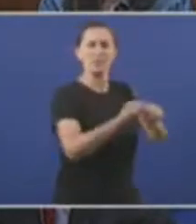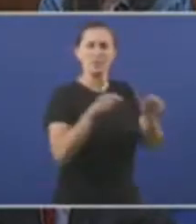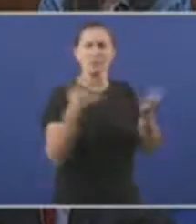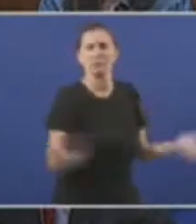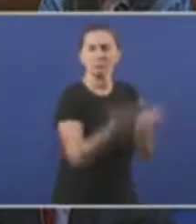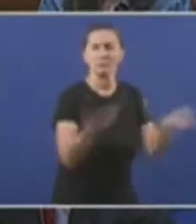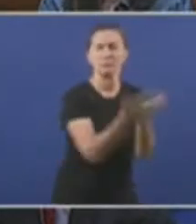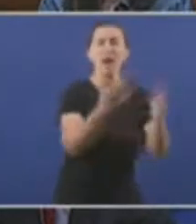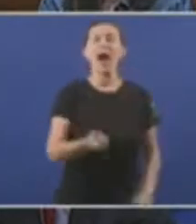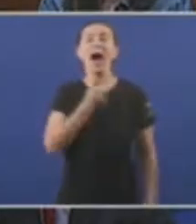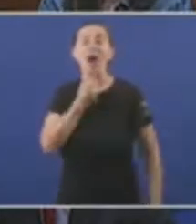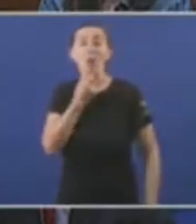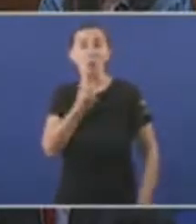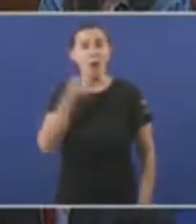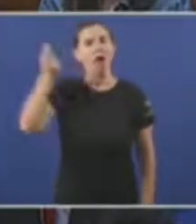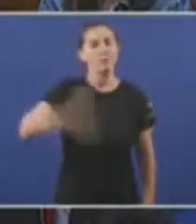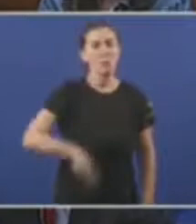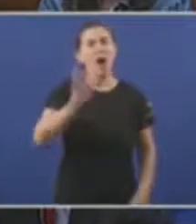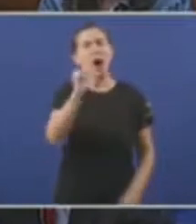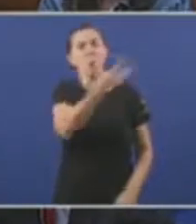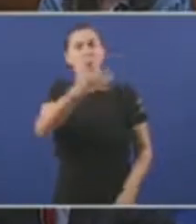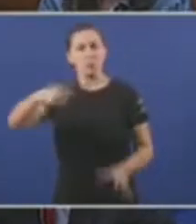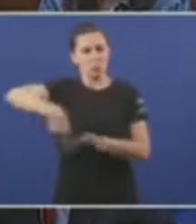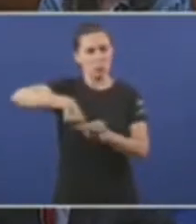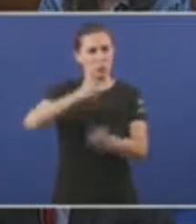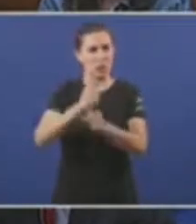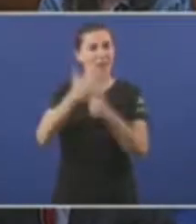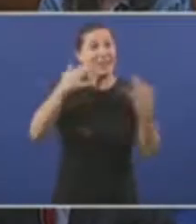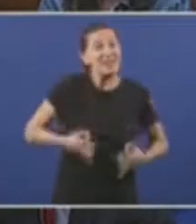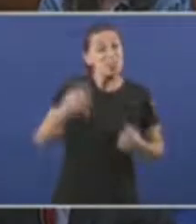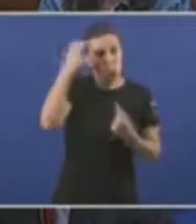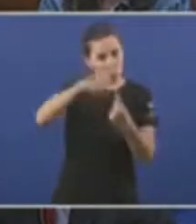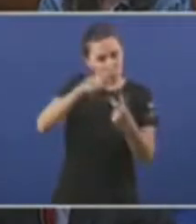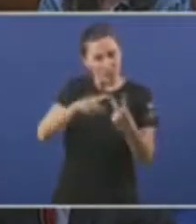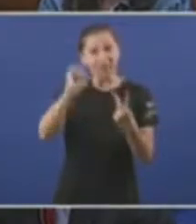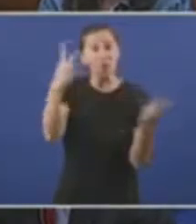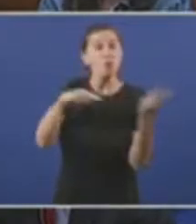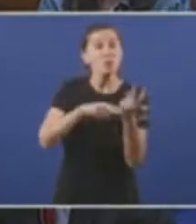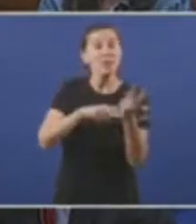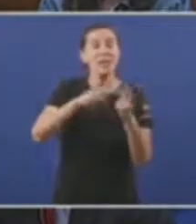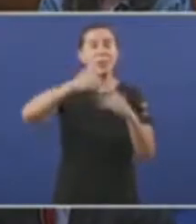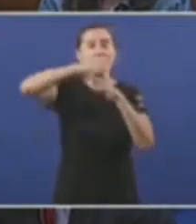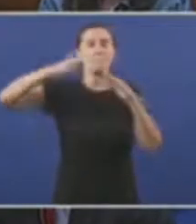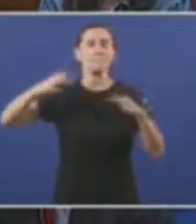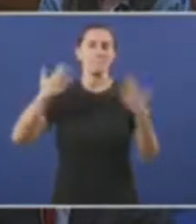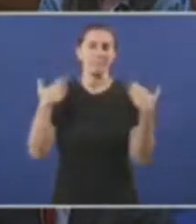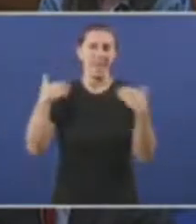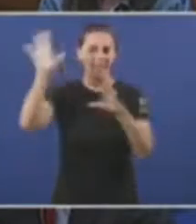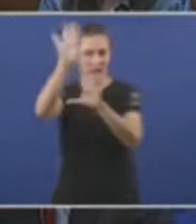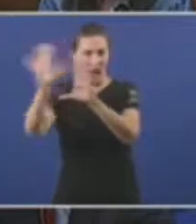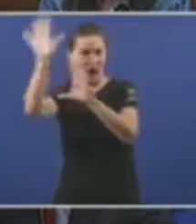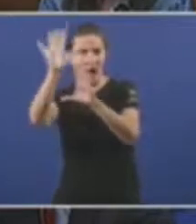Alcoa temos pendentes dun fío 400 empregos na Coruña e 2.000 na Mariña. Onde están